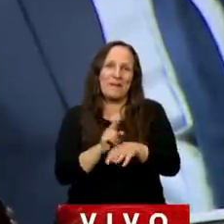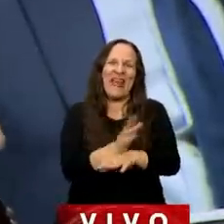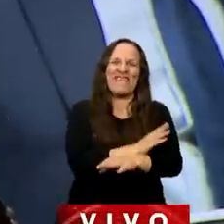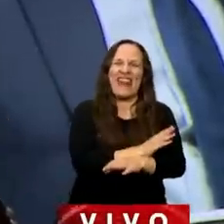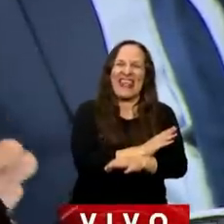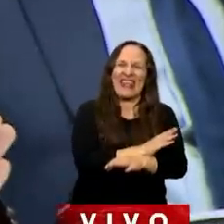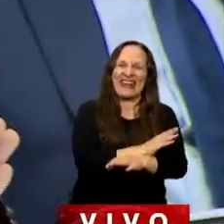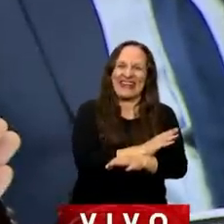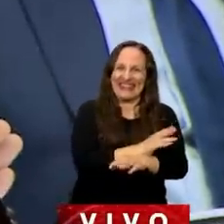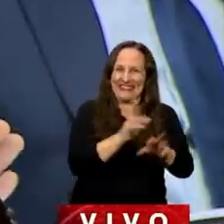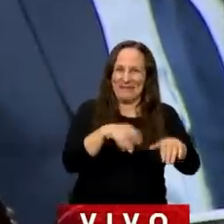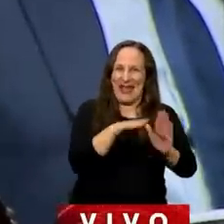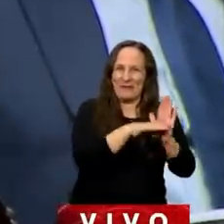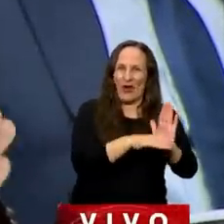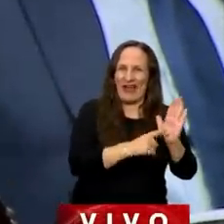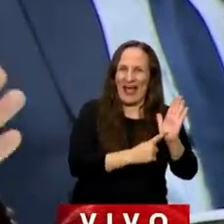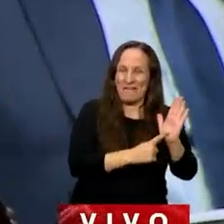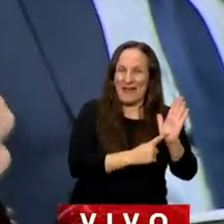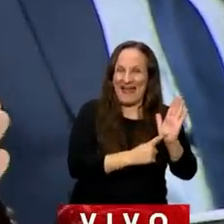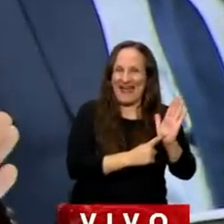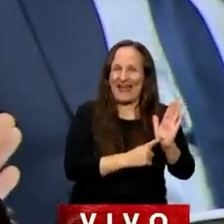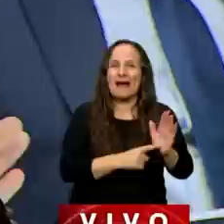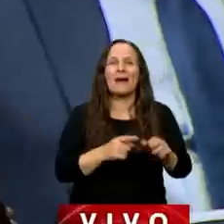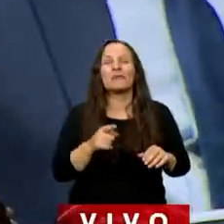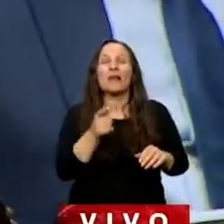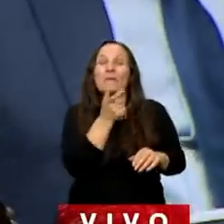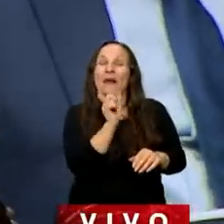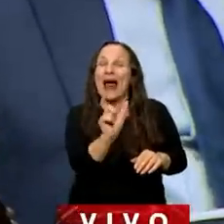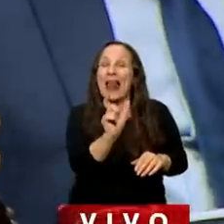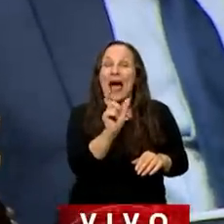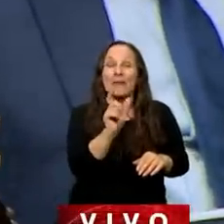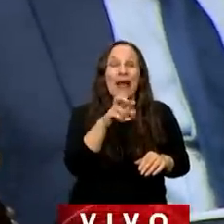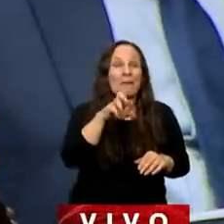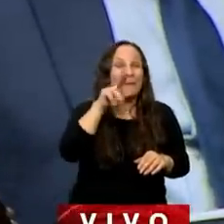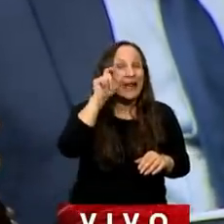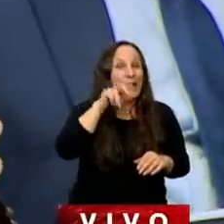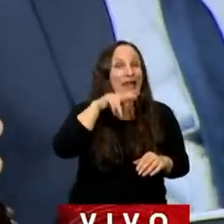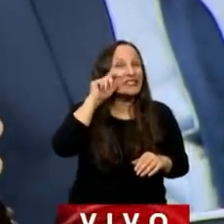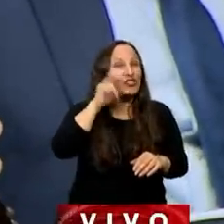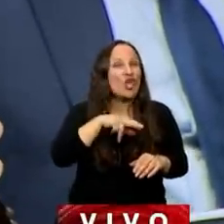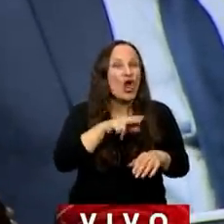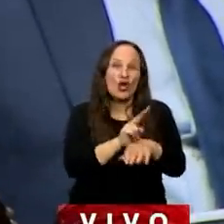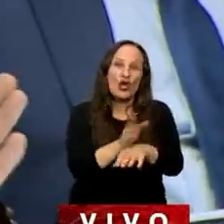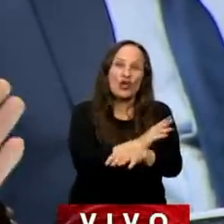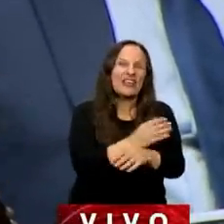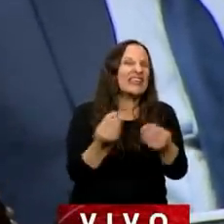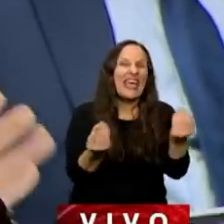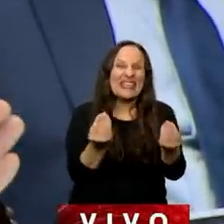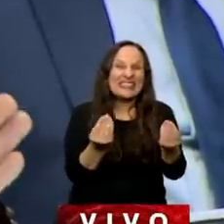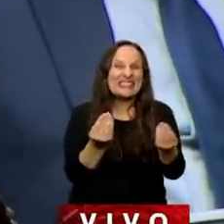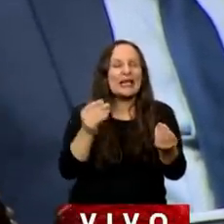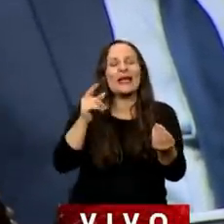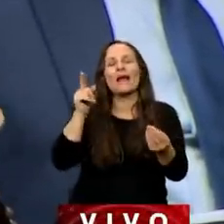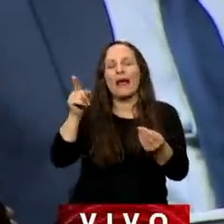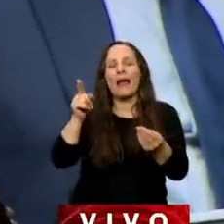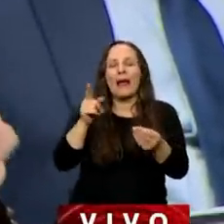trabaja es la prevención. La prevención viene del latín preaventio, que significa hacer